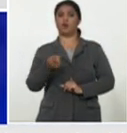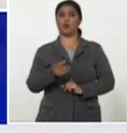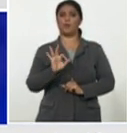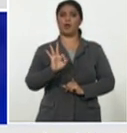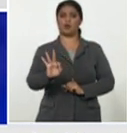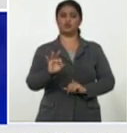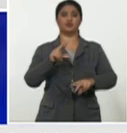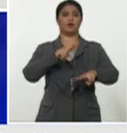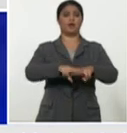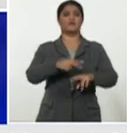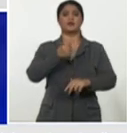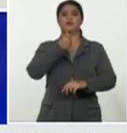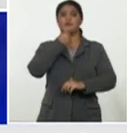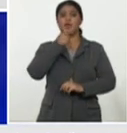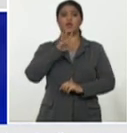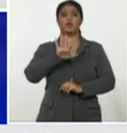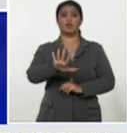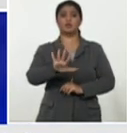Vieja